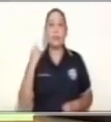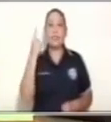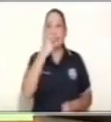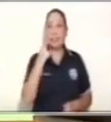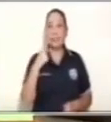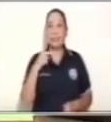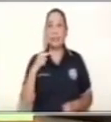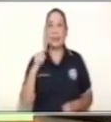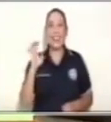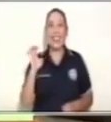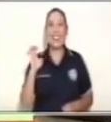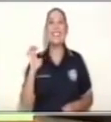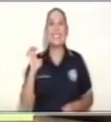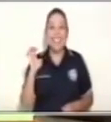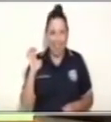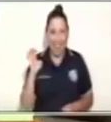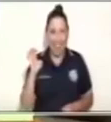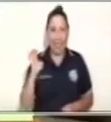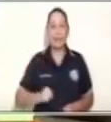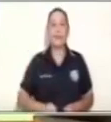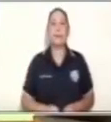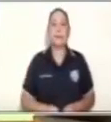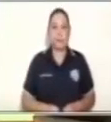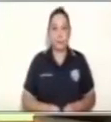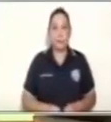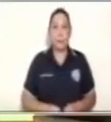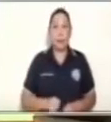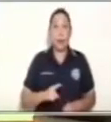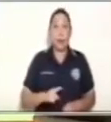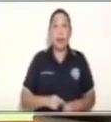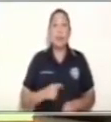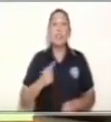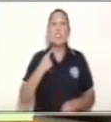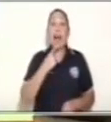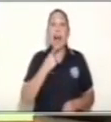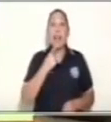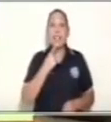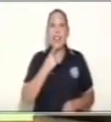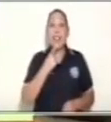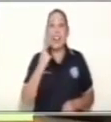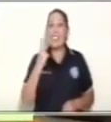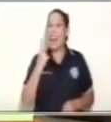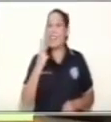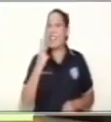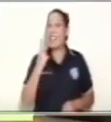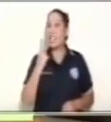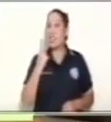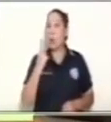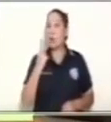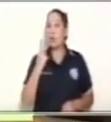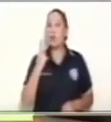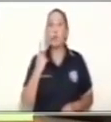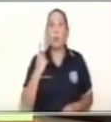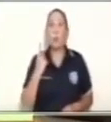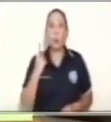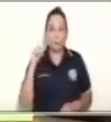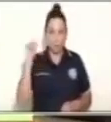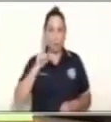la S con la E, se. Y juntas dicen sa, se, si, so. Y